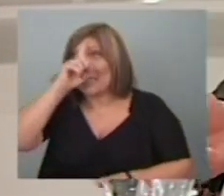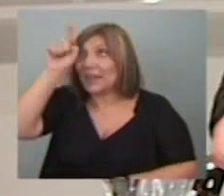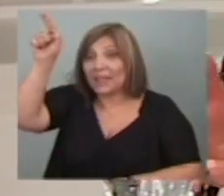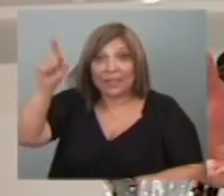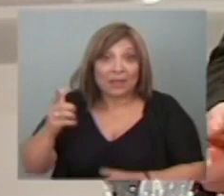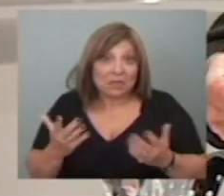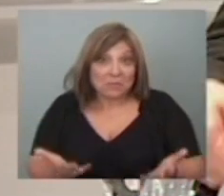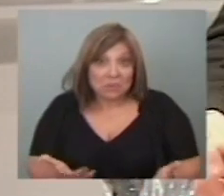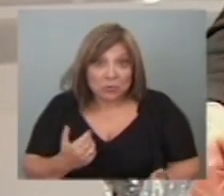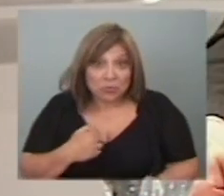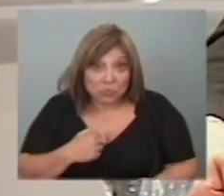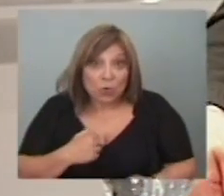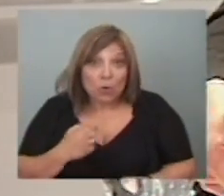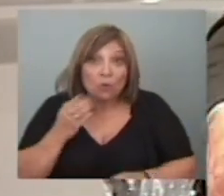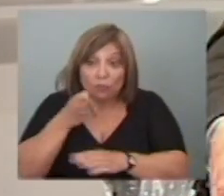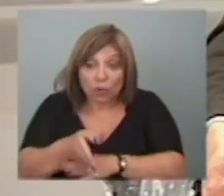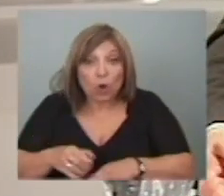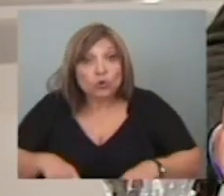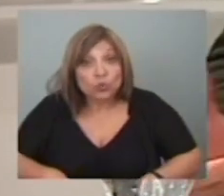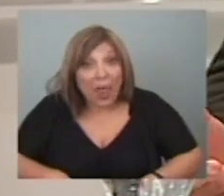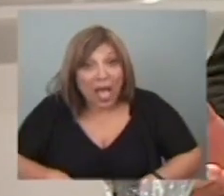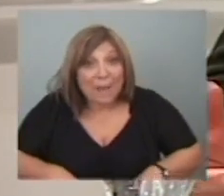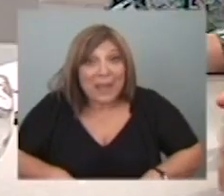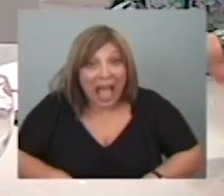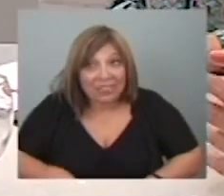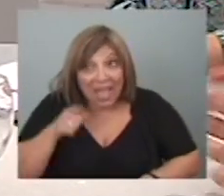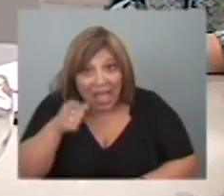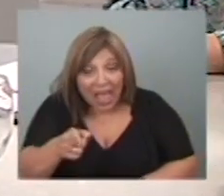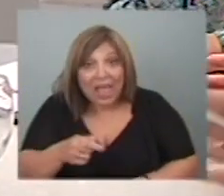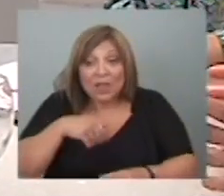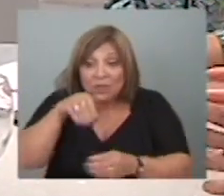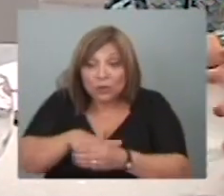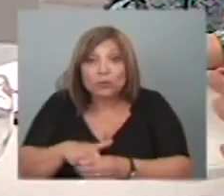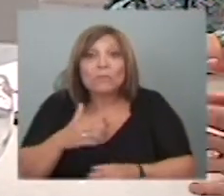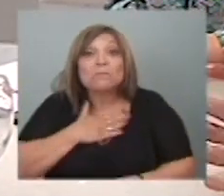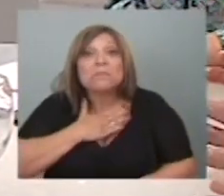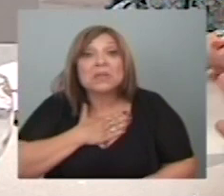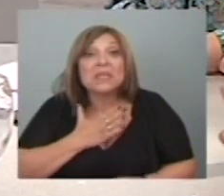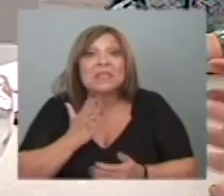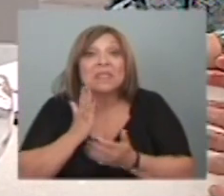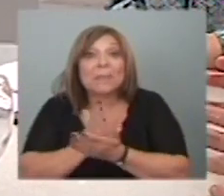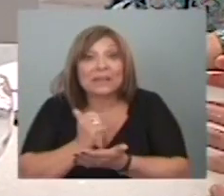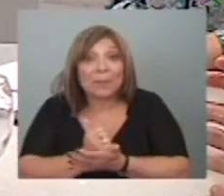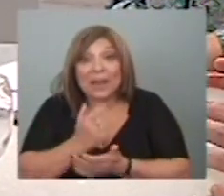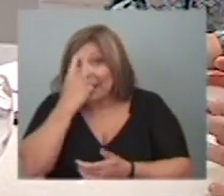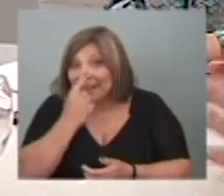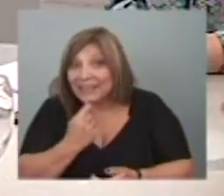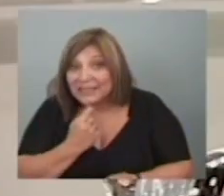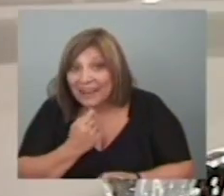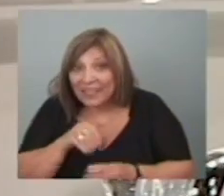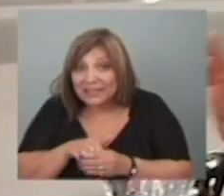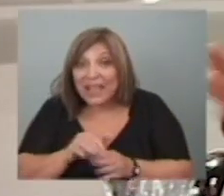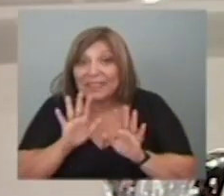un caso español, tú vas al consulado, a la embajada en este caso, votás ahí al candidato de tu departamento con la credencial de tu región.